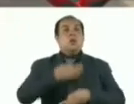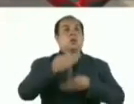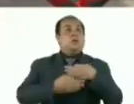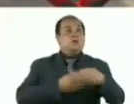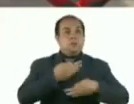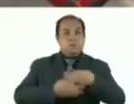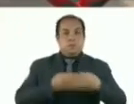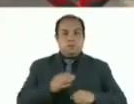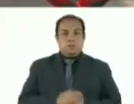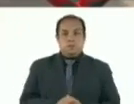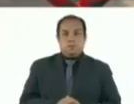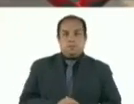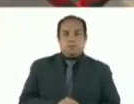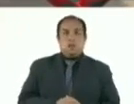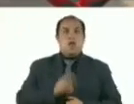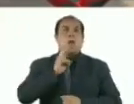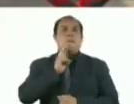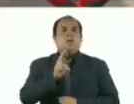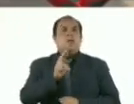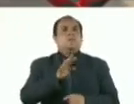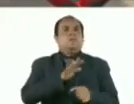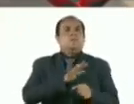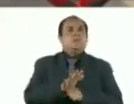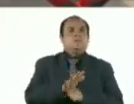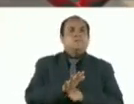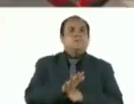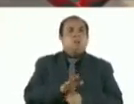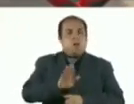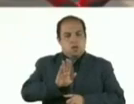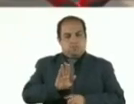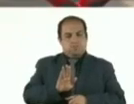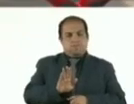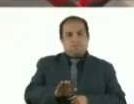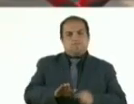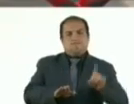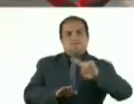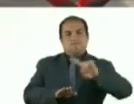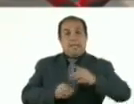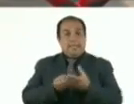todos, la respuesta era del acelerador, era